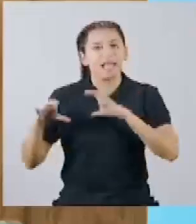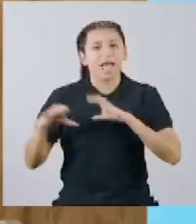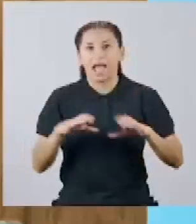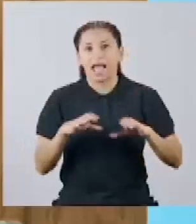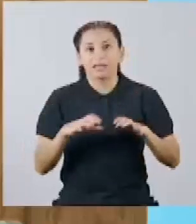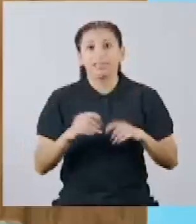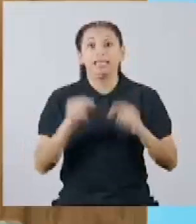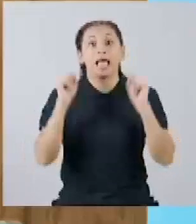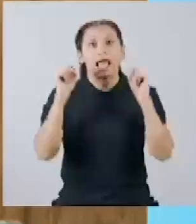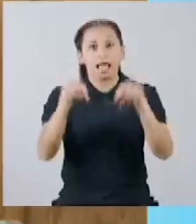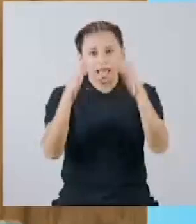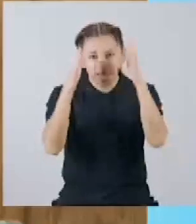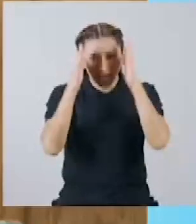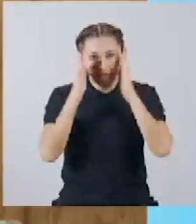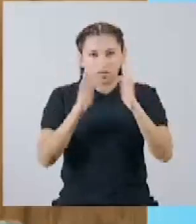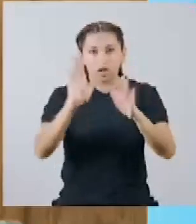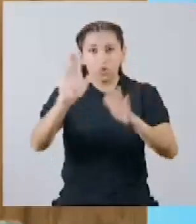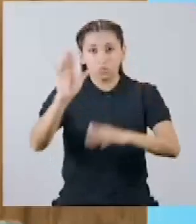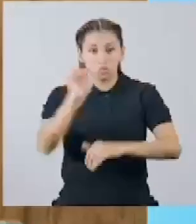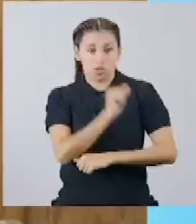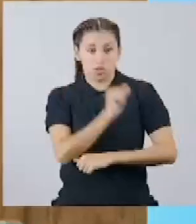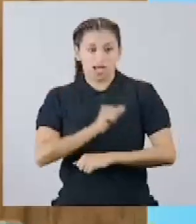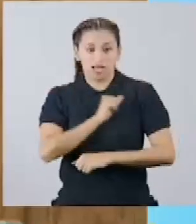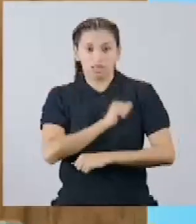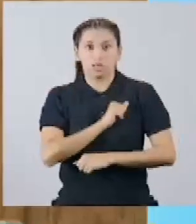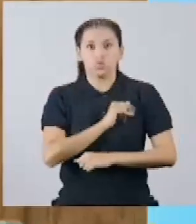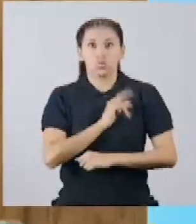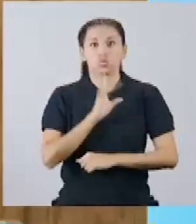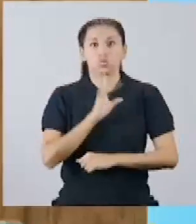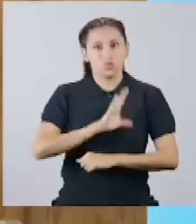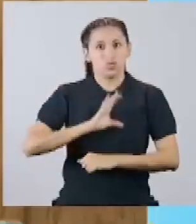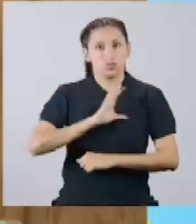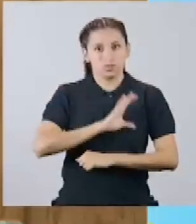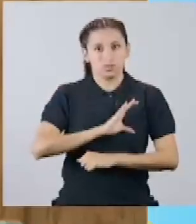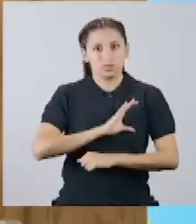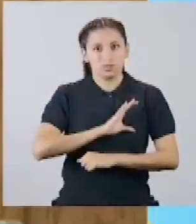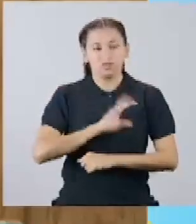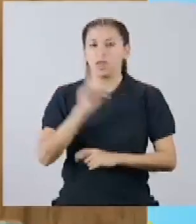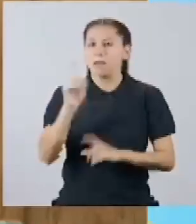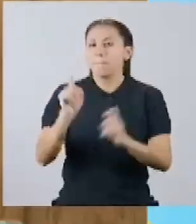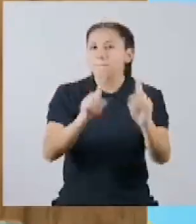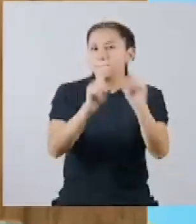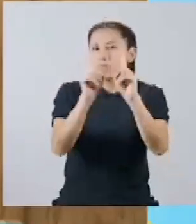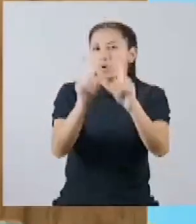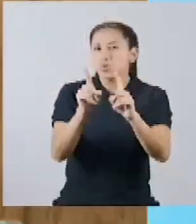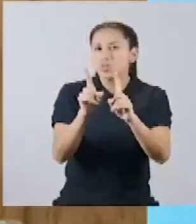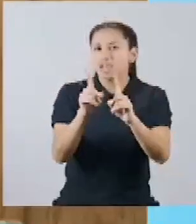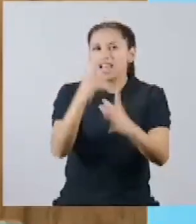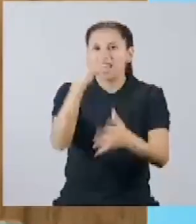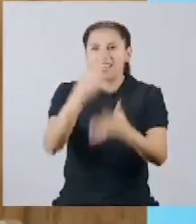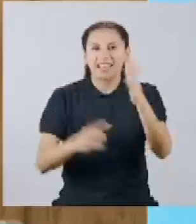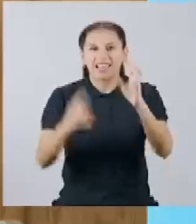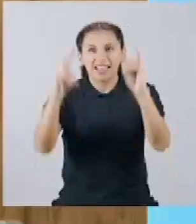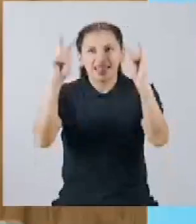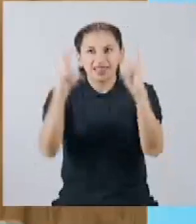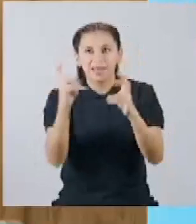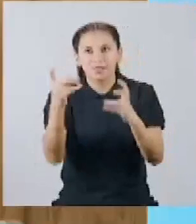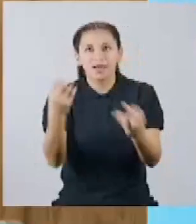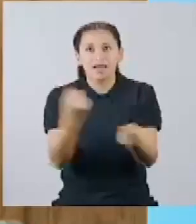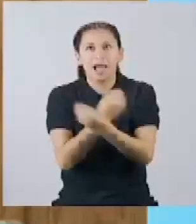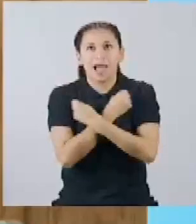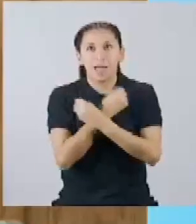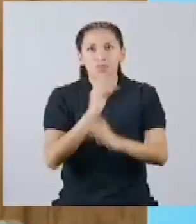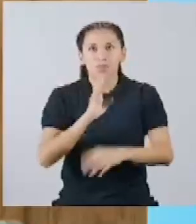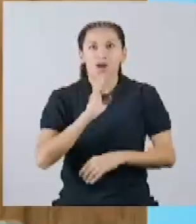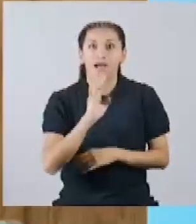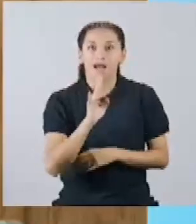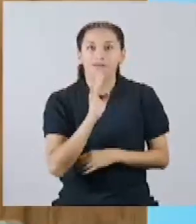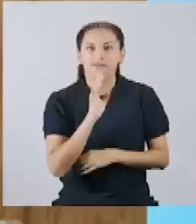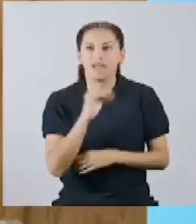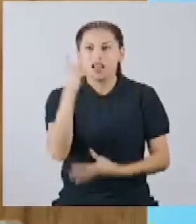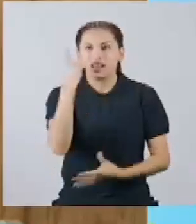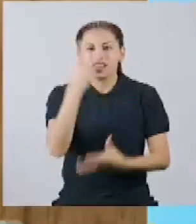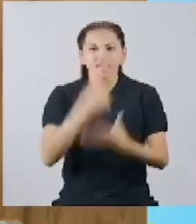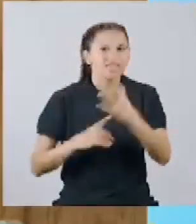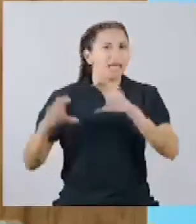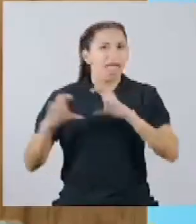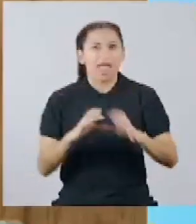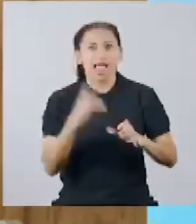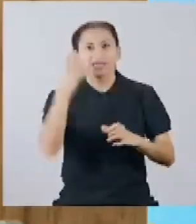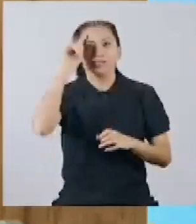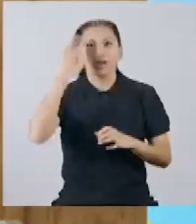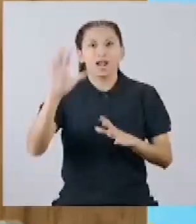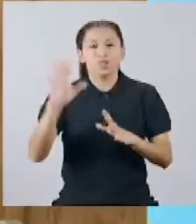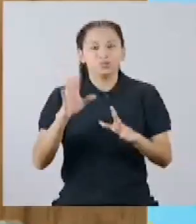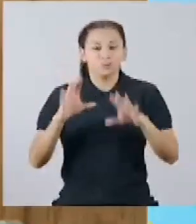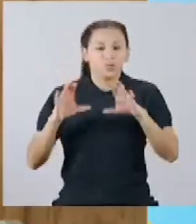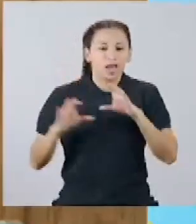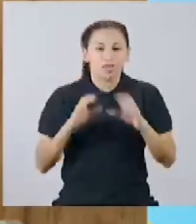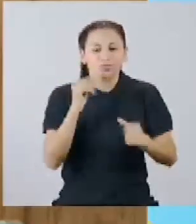nos enfocamos en su actitud y comportamiento y preguntamos de qué temas les gusta hablar, qué acciones toma en torno a sus